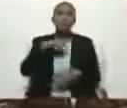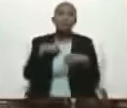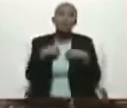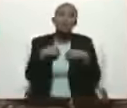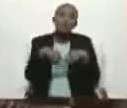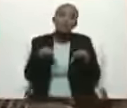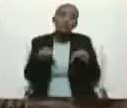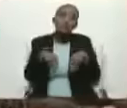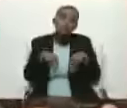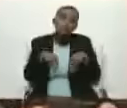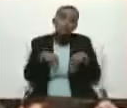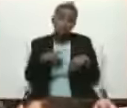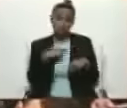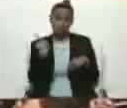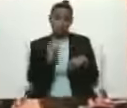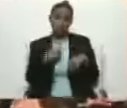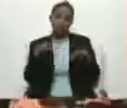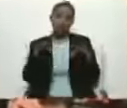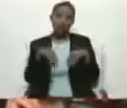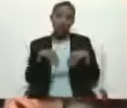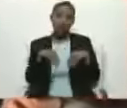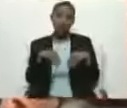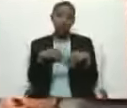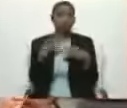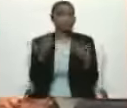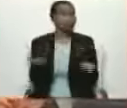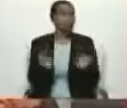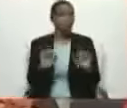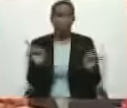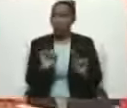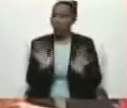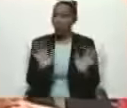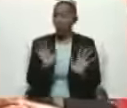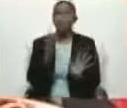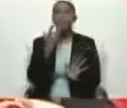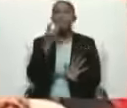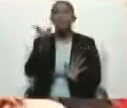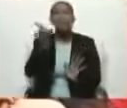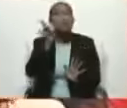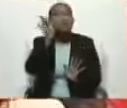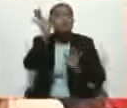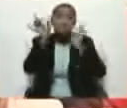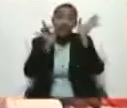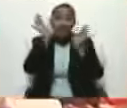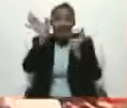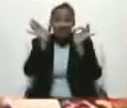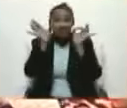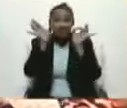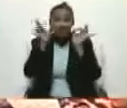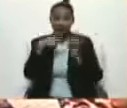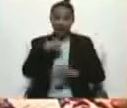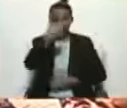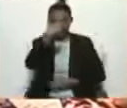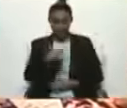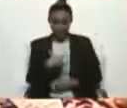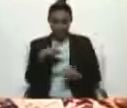hermano, cuando ellos le inventan una cosa al presidente, a mí, a Héctor, es contra la revolución.